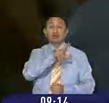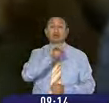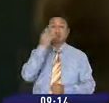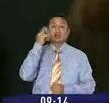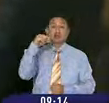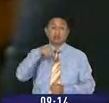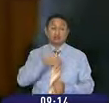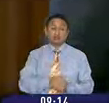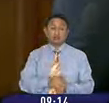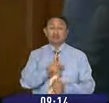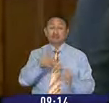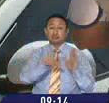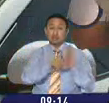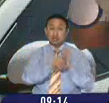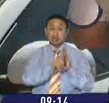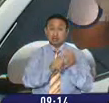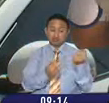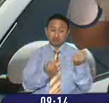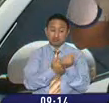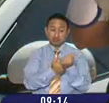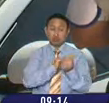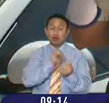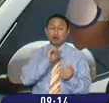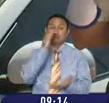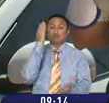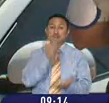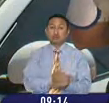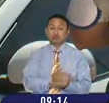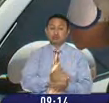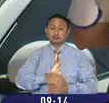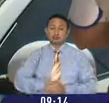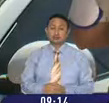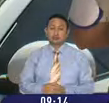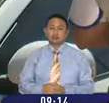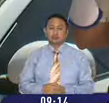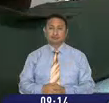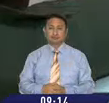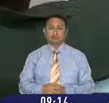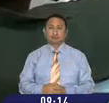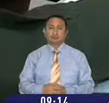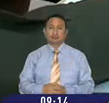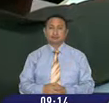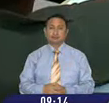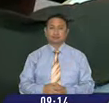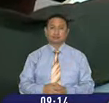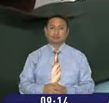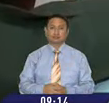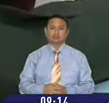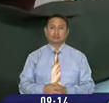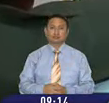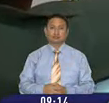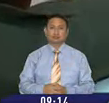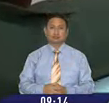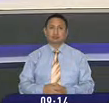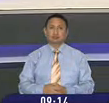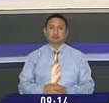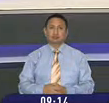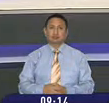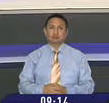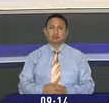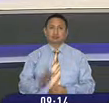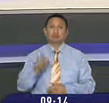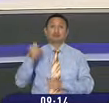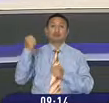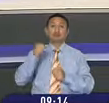días para allanarse u observar las reformas en materia de seguridad. Informó Valeria Navarro.